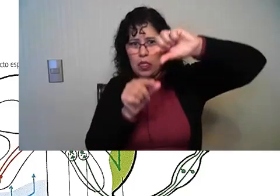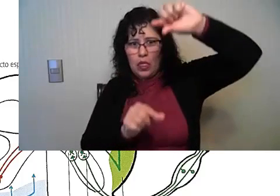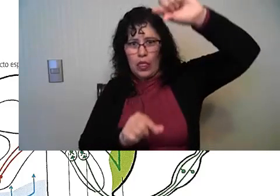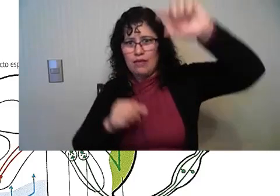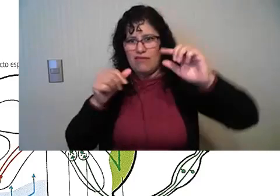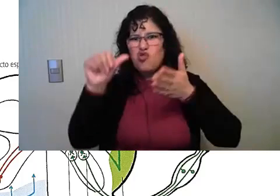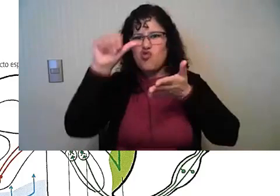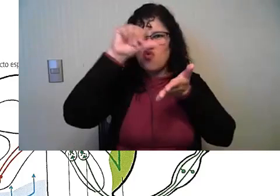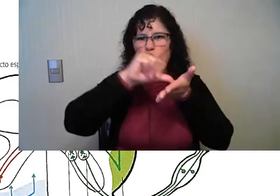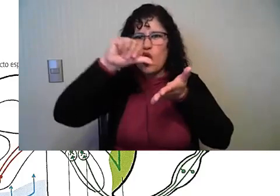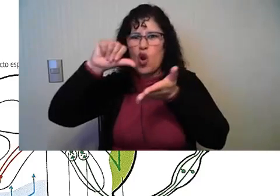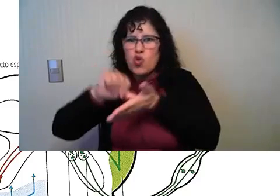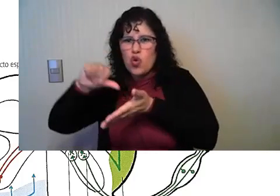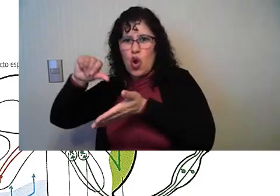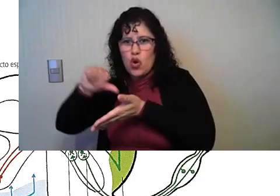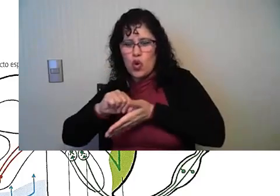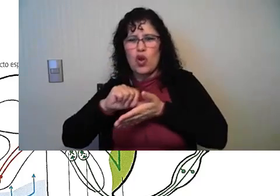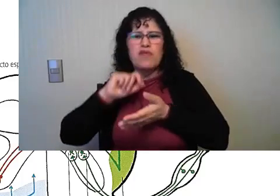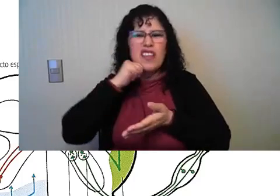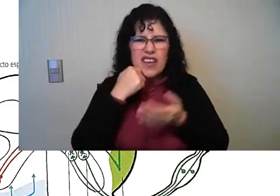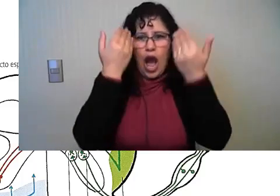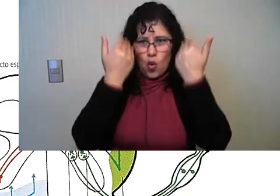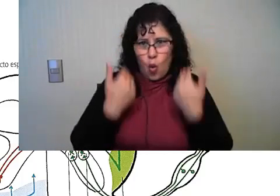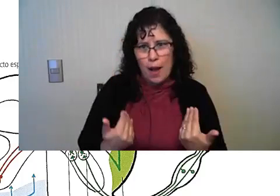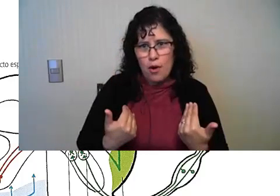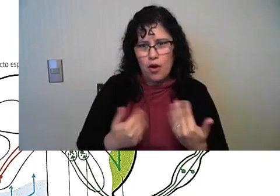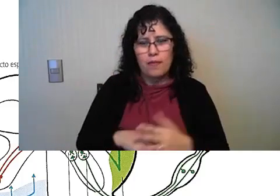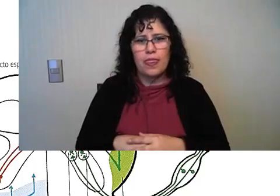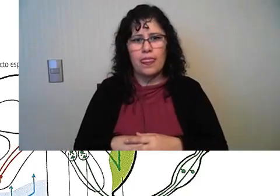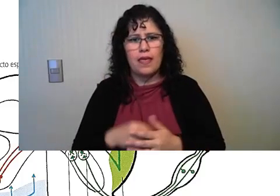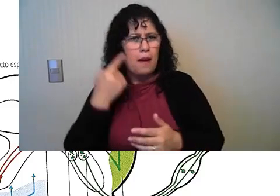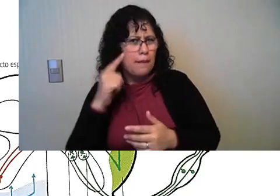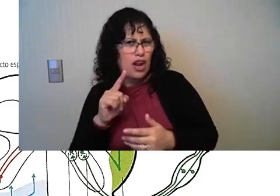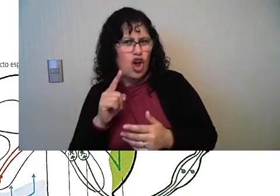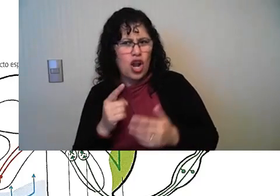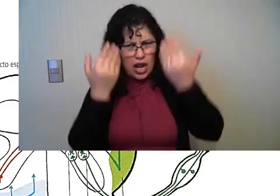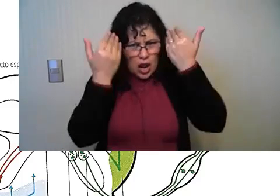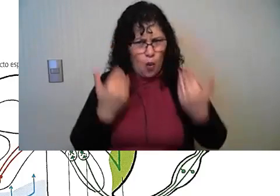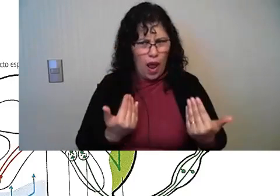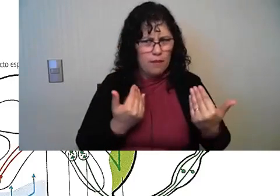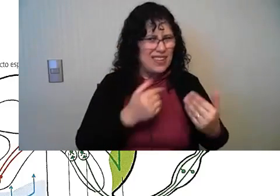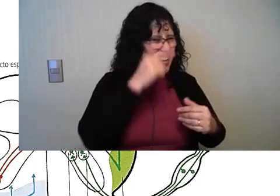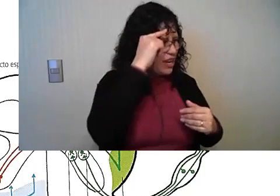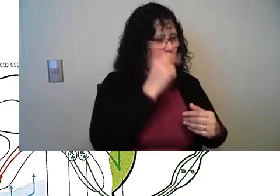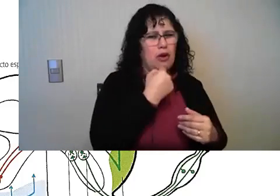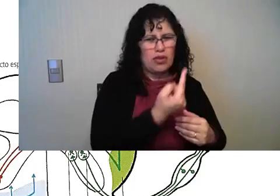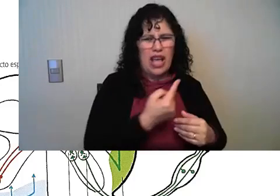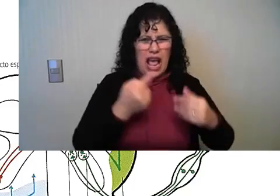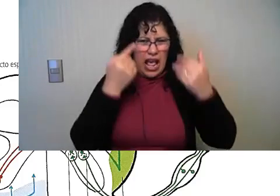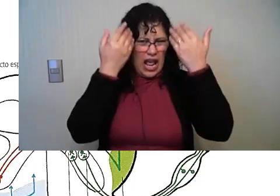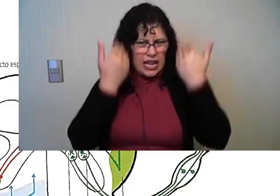O sea, fascículos. básicamente en el núcleo ocurre como la sinapsis, por decirlo así, Correcto. ¿o no? Sí, Ah, ya. el relevo